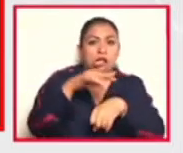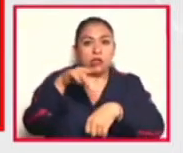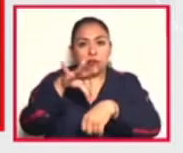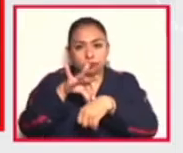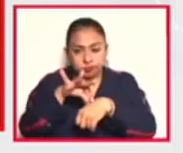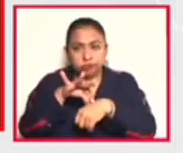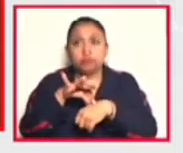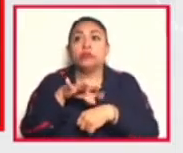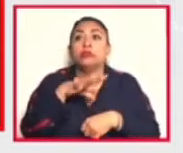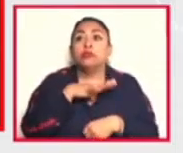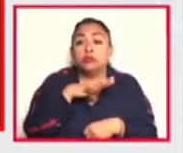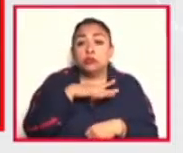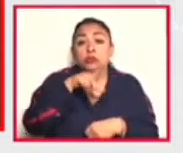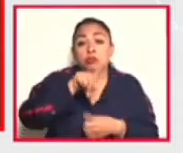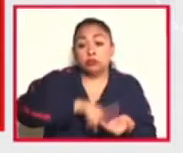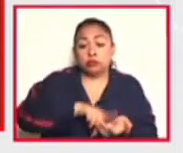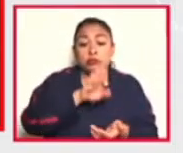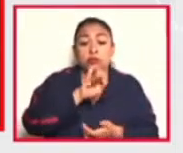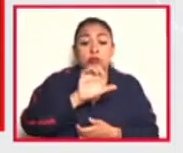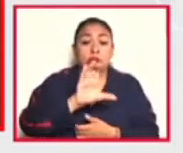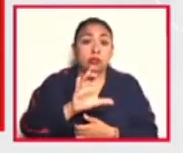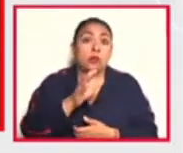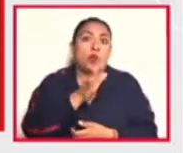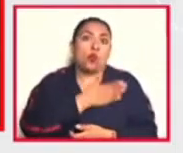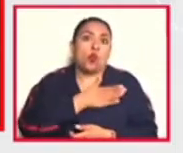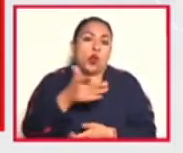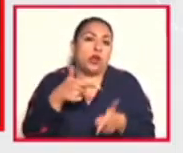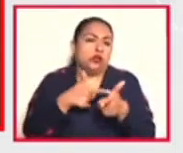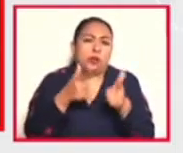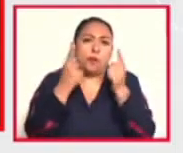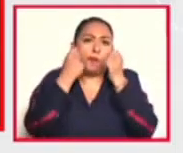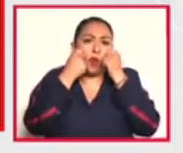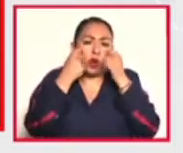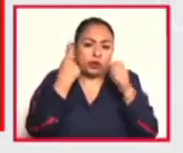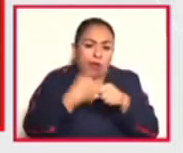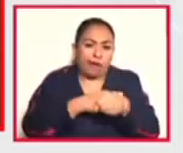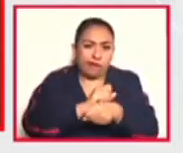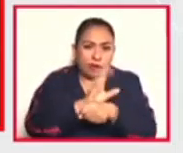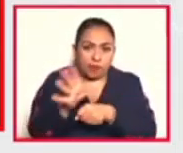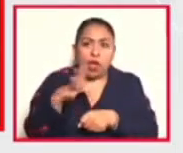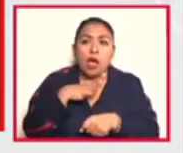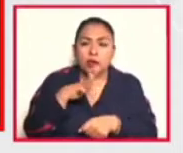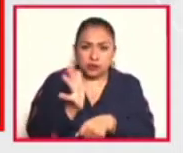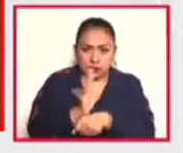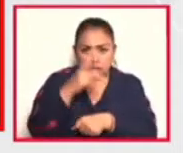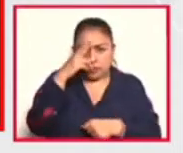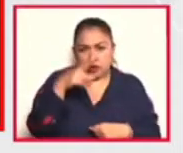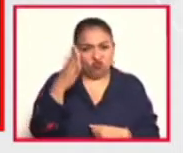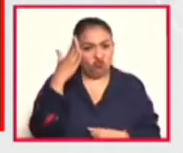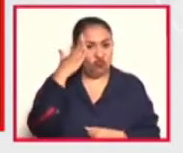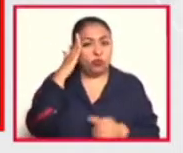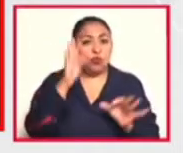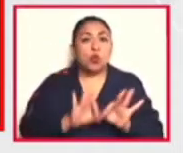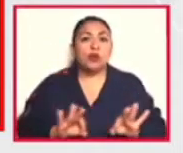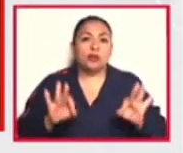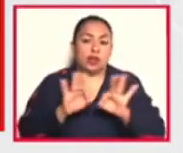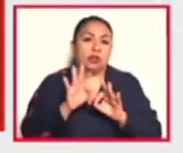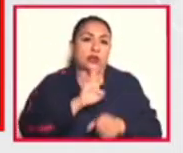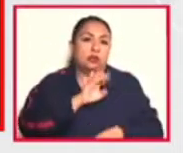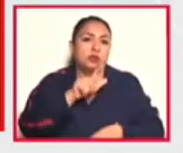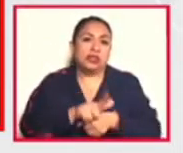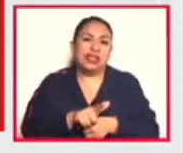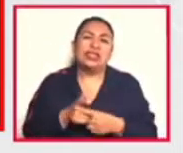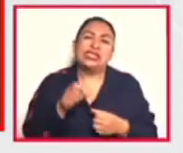ocurra, celebramos que continúe pese a la pandemia. Recibió el cine mexicano un protagonismo muy especial, pese a que